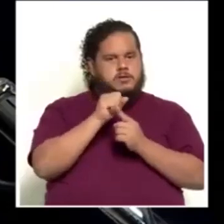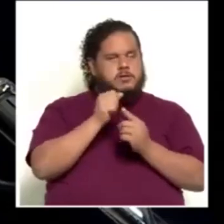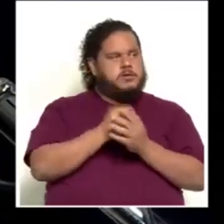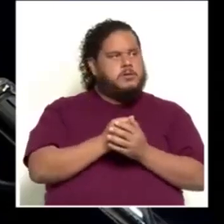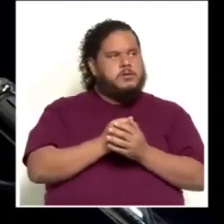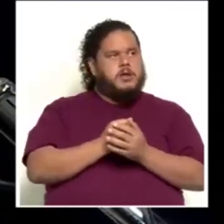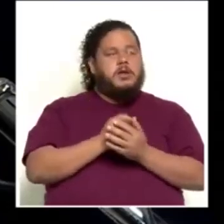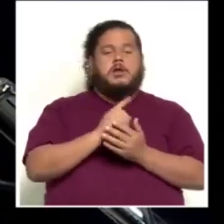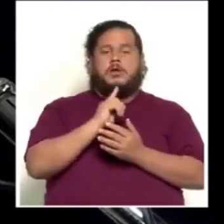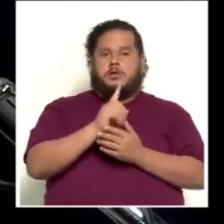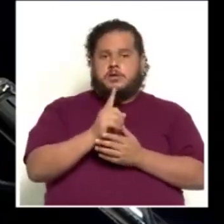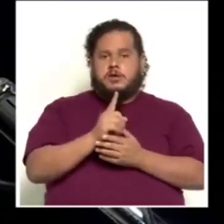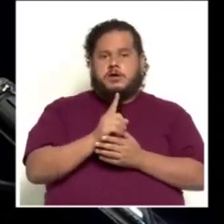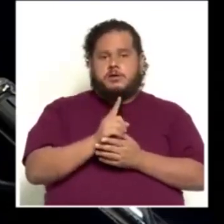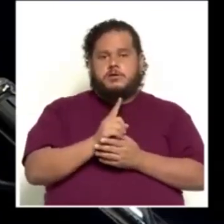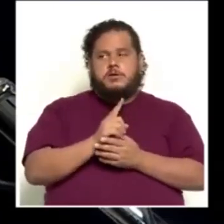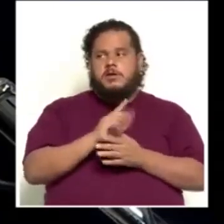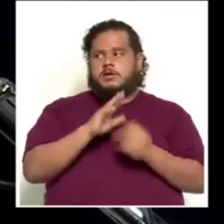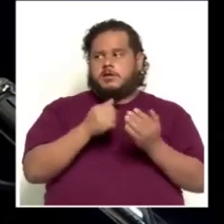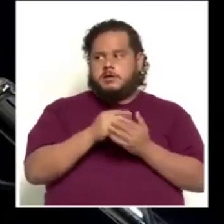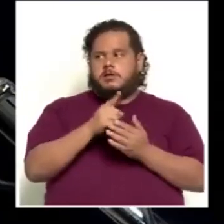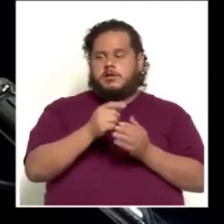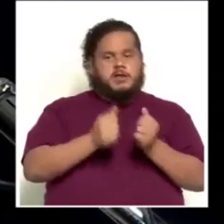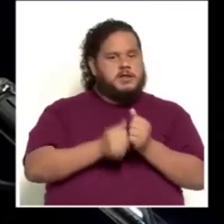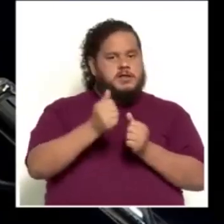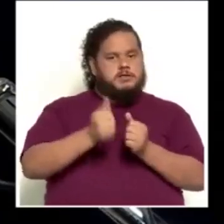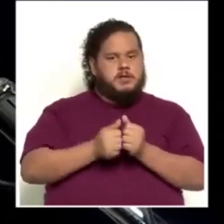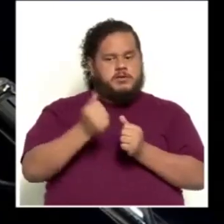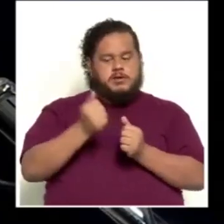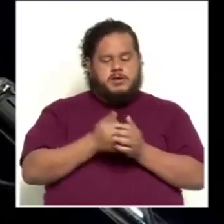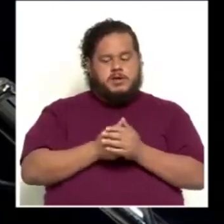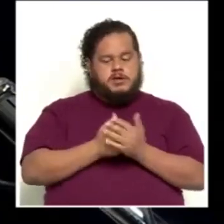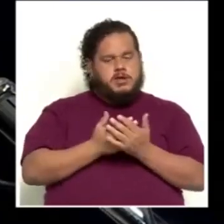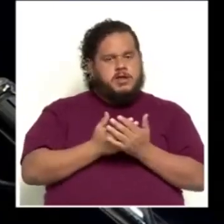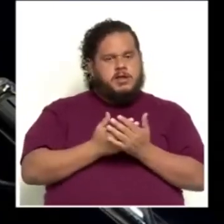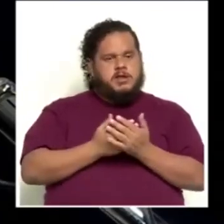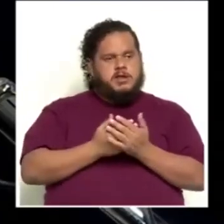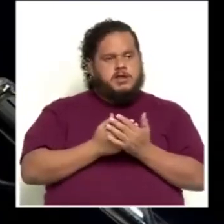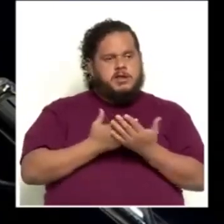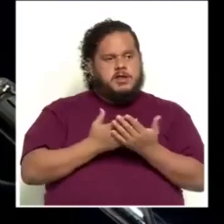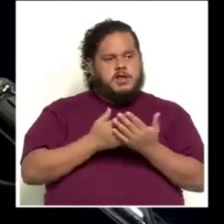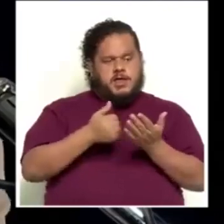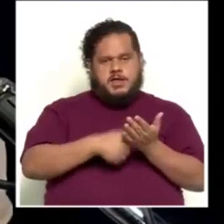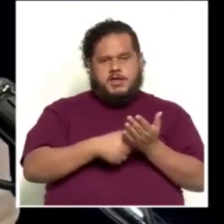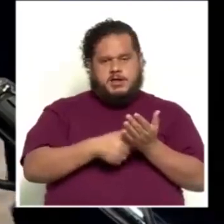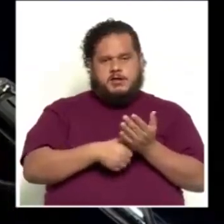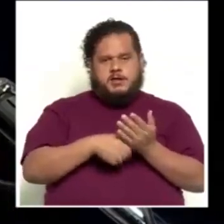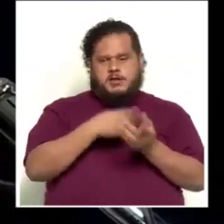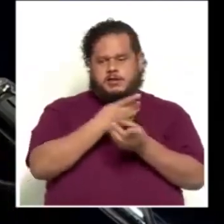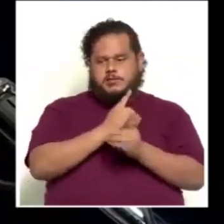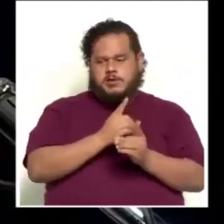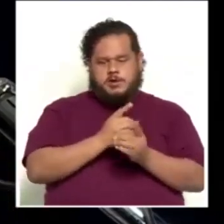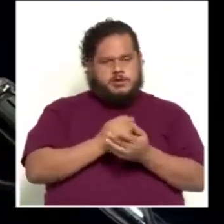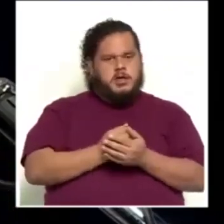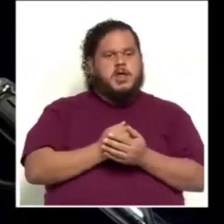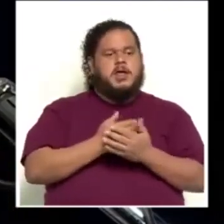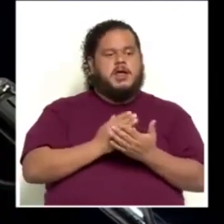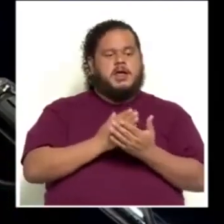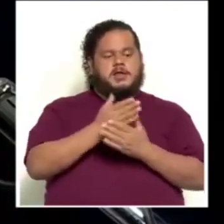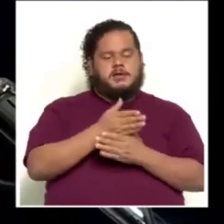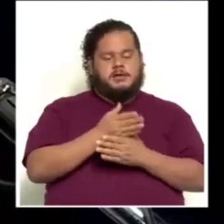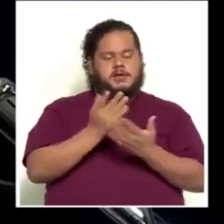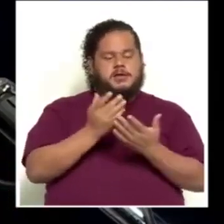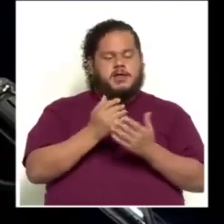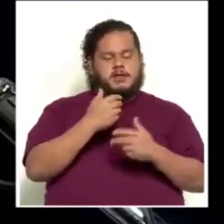lo cierto es que esas mayorías que mediante elecciones democráticas, ojo, mediante el